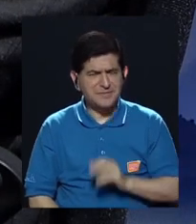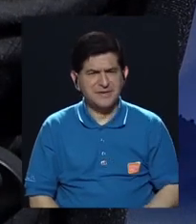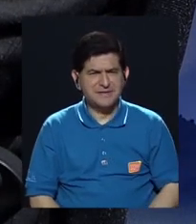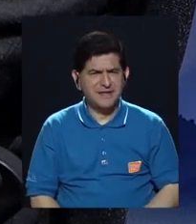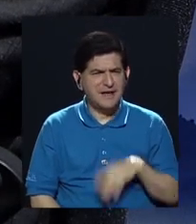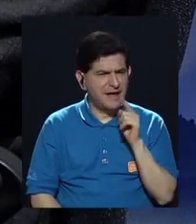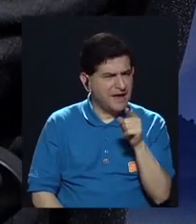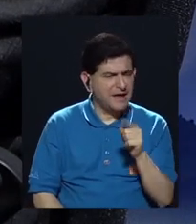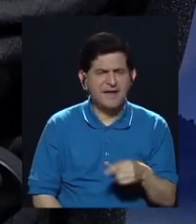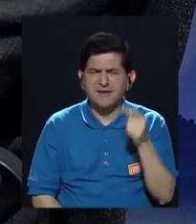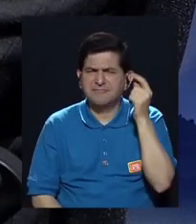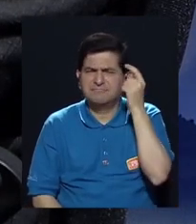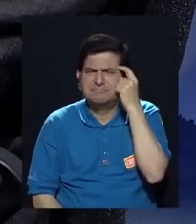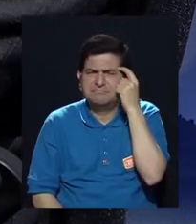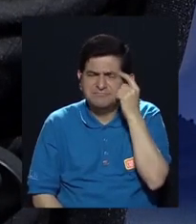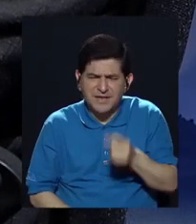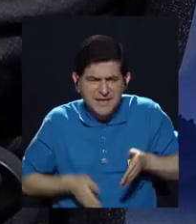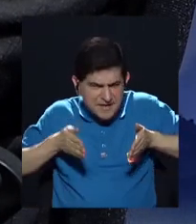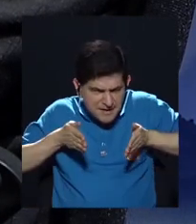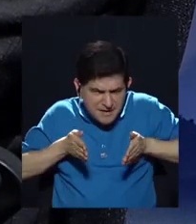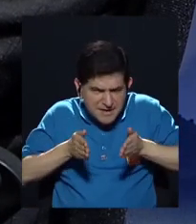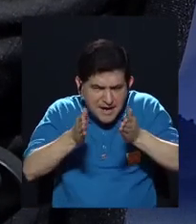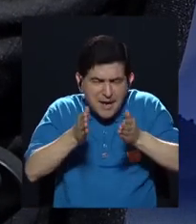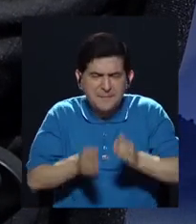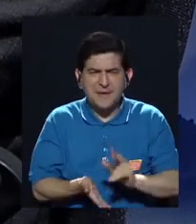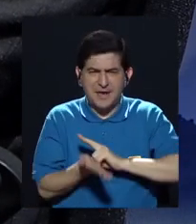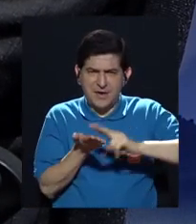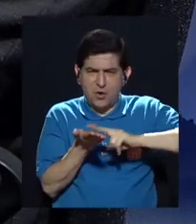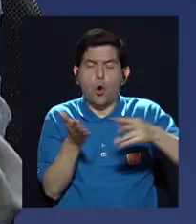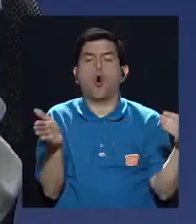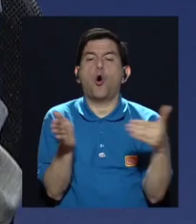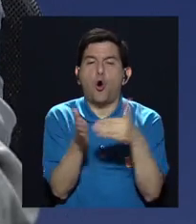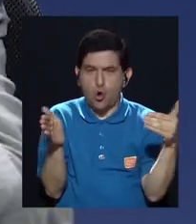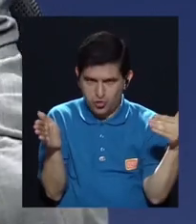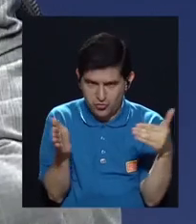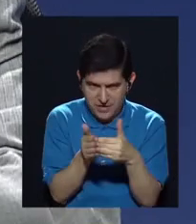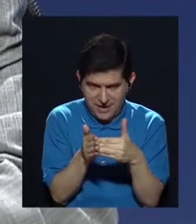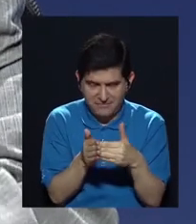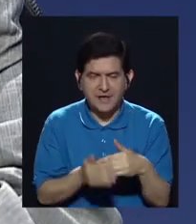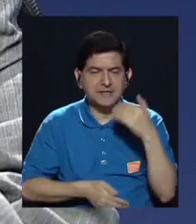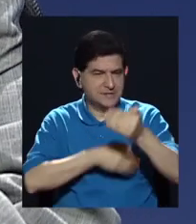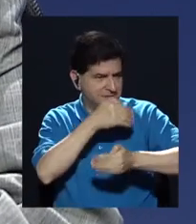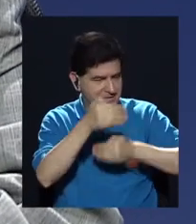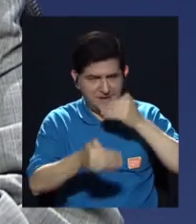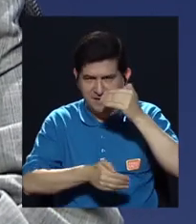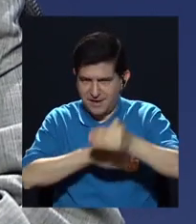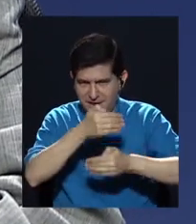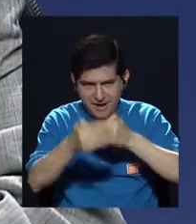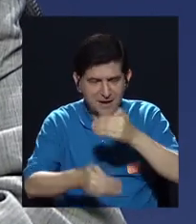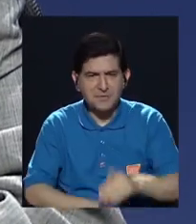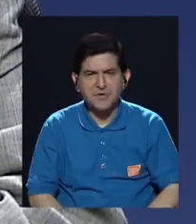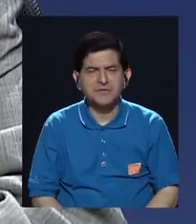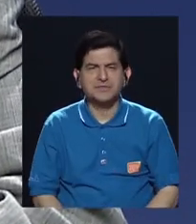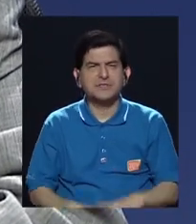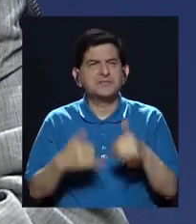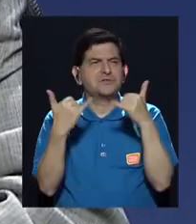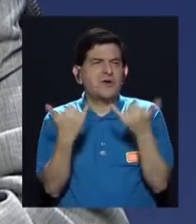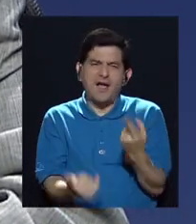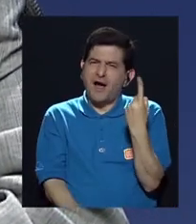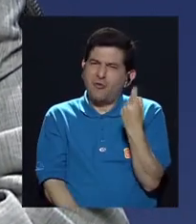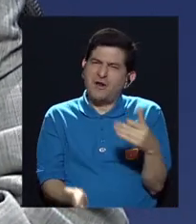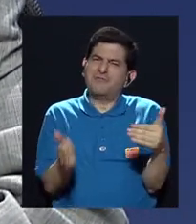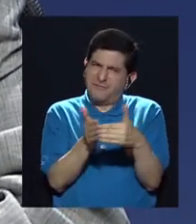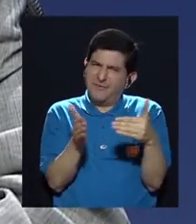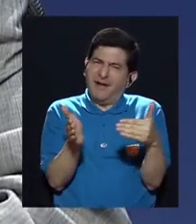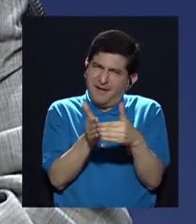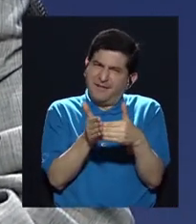realmente se dedica a encauzar a Liberación Nacional otra vez por el camino. Y como que ahora no está